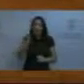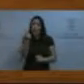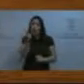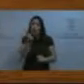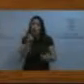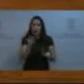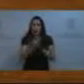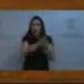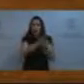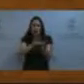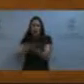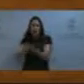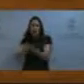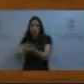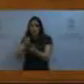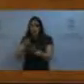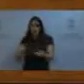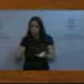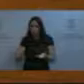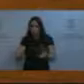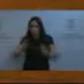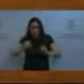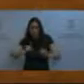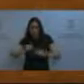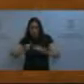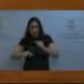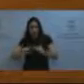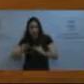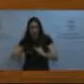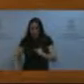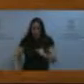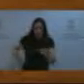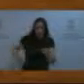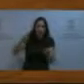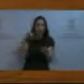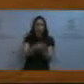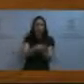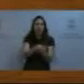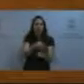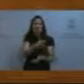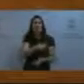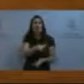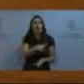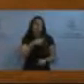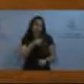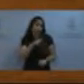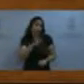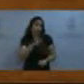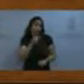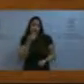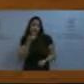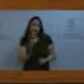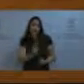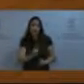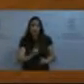recaudado del bolsillo de los mayores y sus familias? Y que ahora, según parece, no es suficiente para pagar los